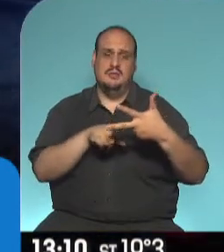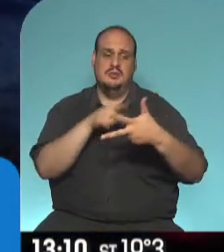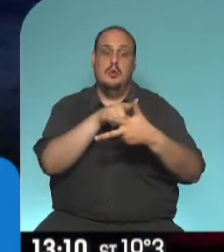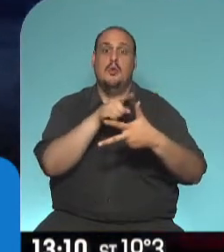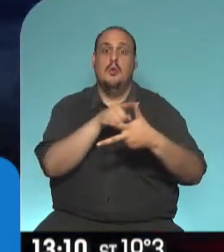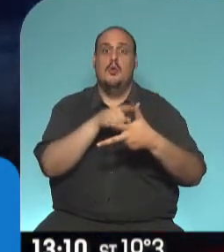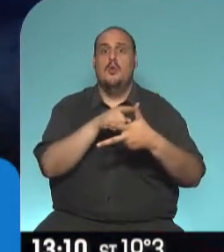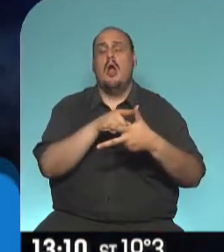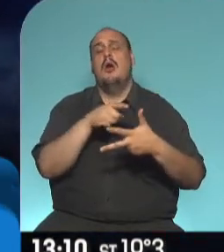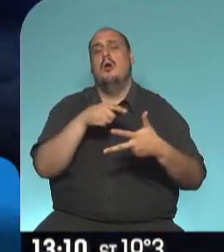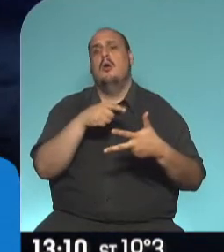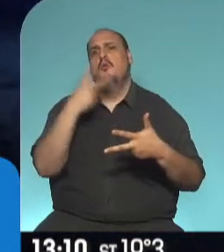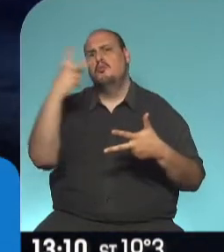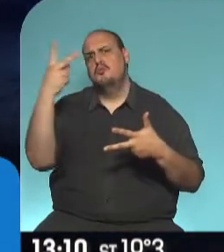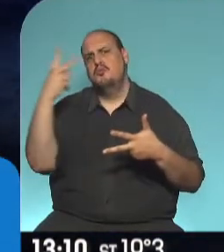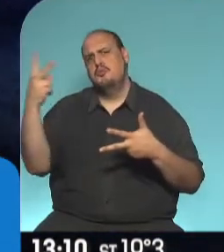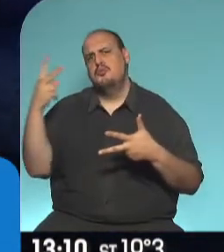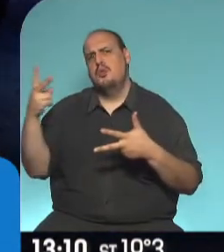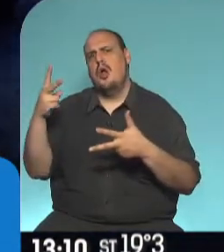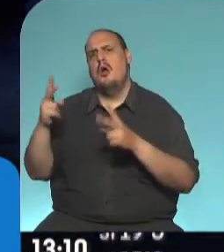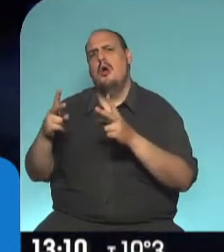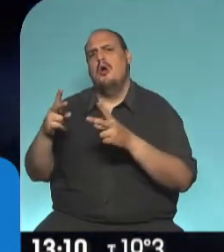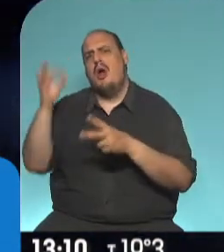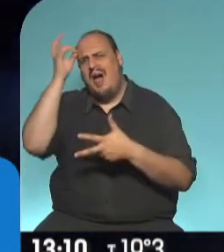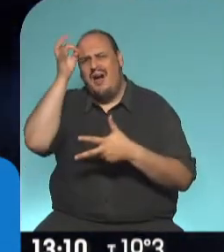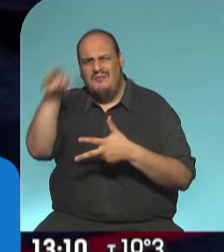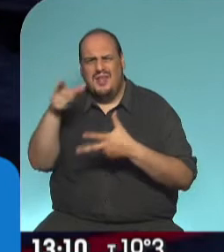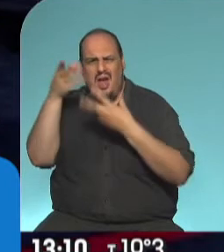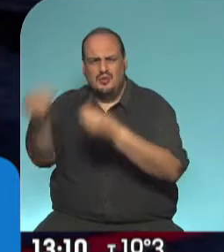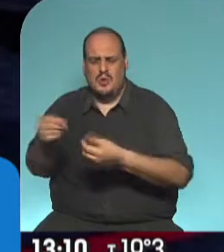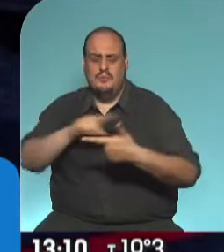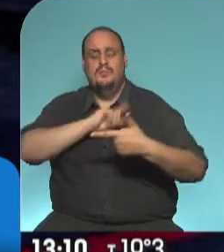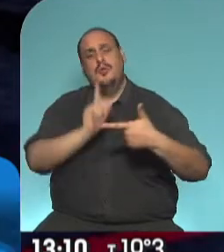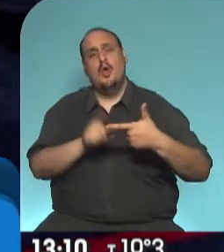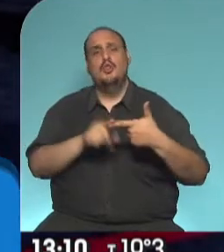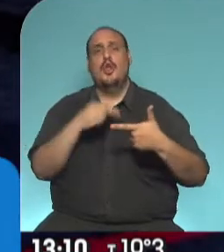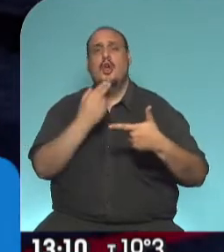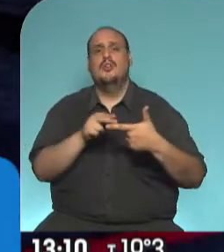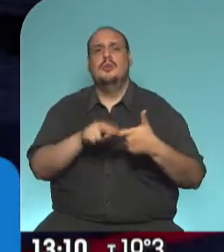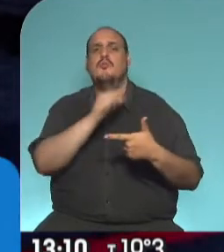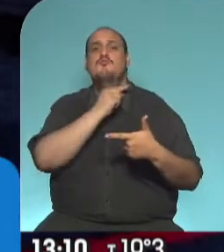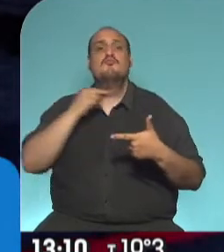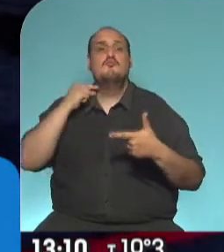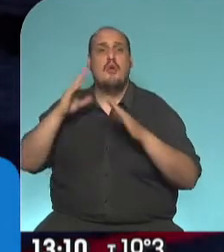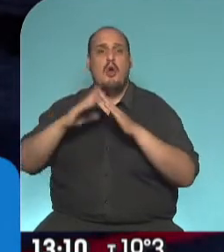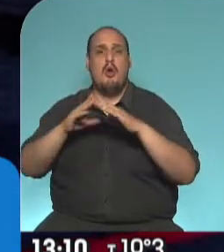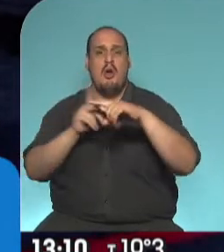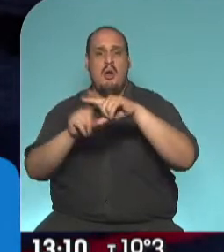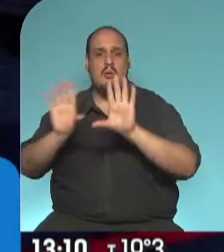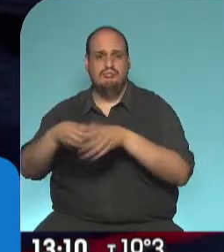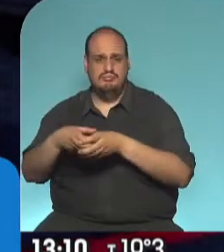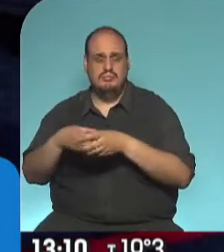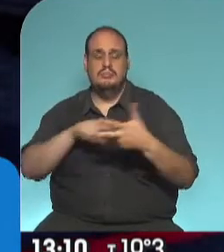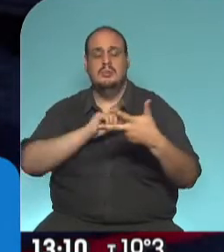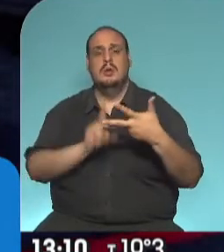hizo misionero y se internó en las profundidades del África Negra. Ajá. Otro de los hijos se hizo monje de clausura, se internó en un convento.